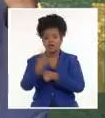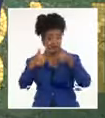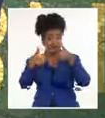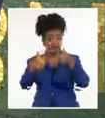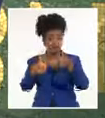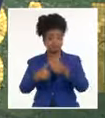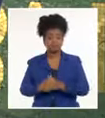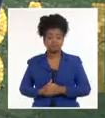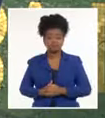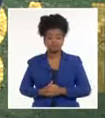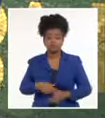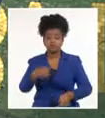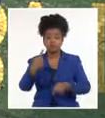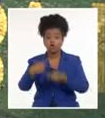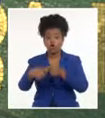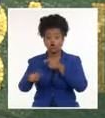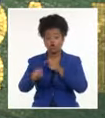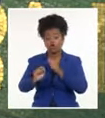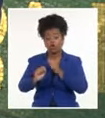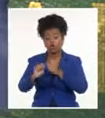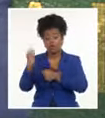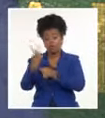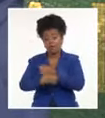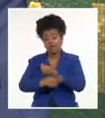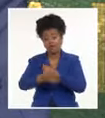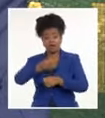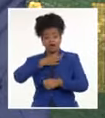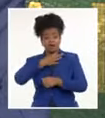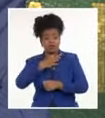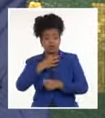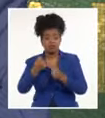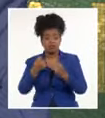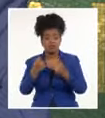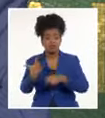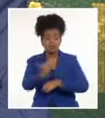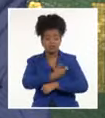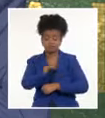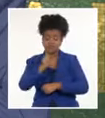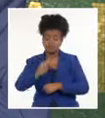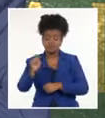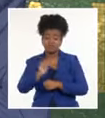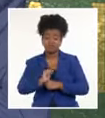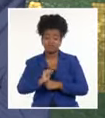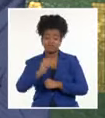de antes en países fundamentalmente de África,